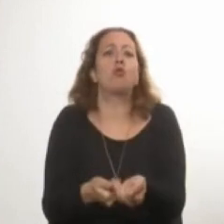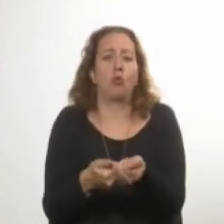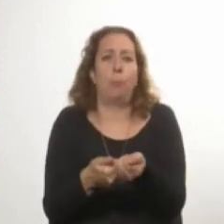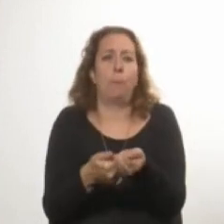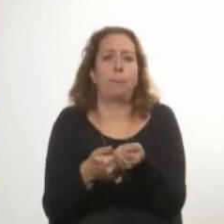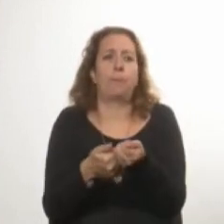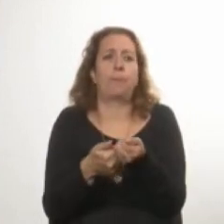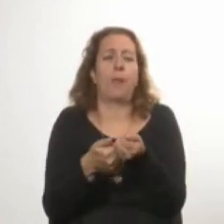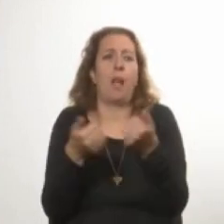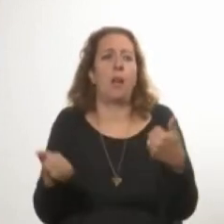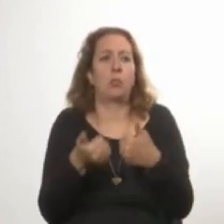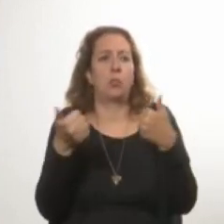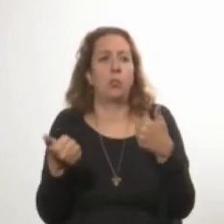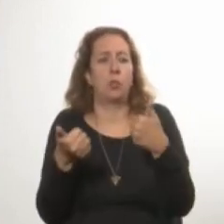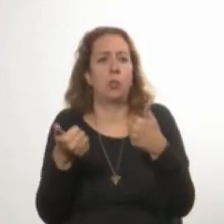explícito a un acto